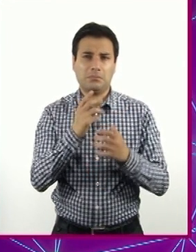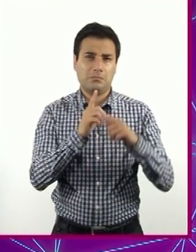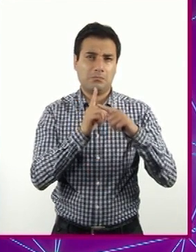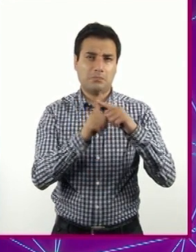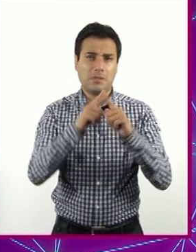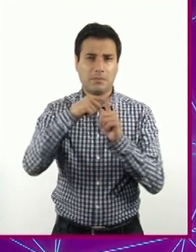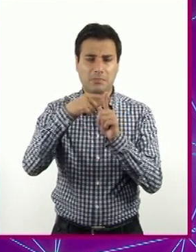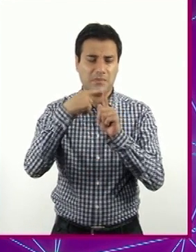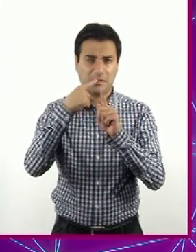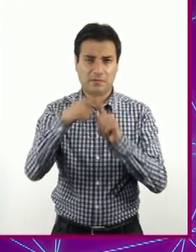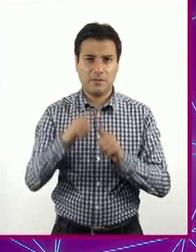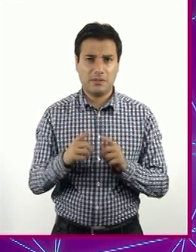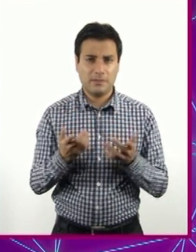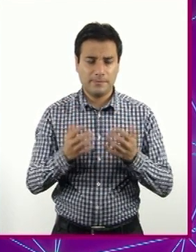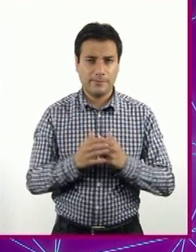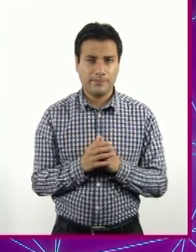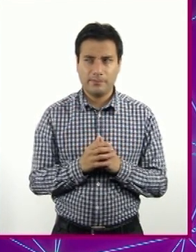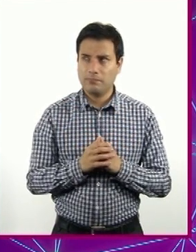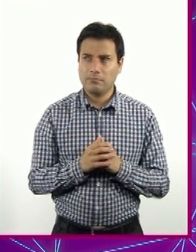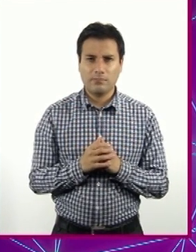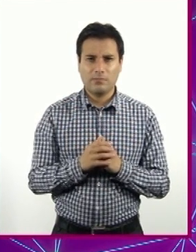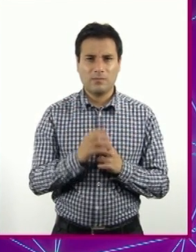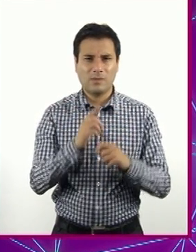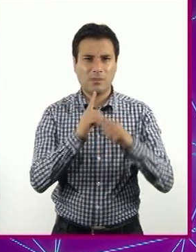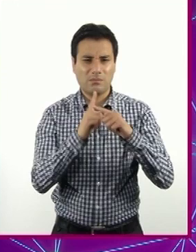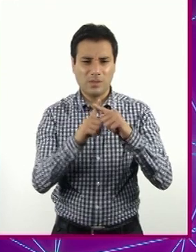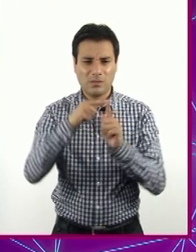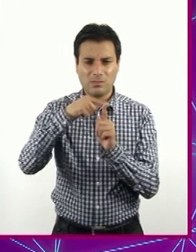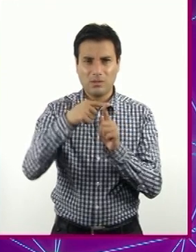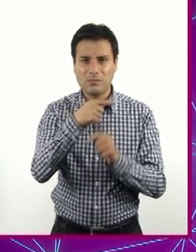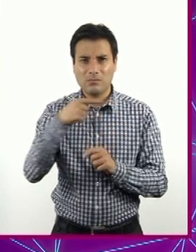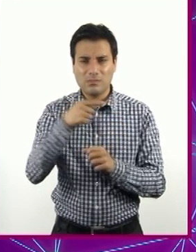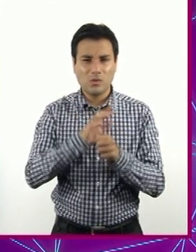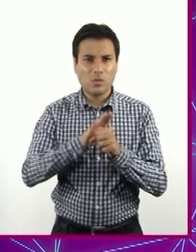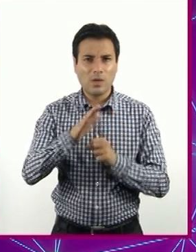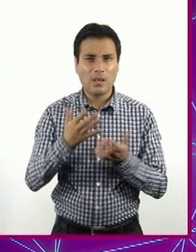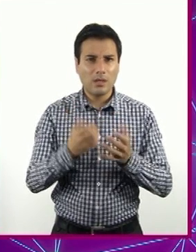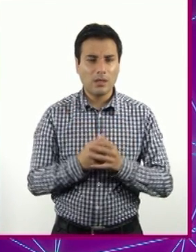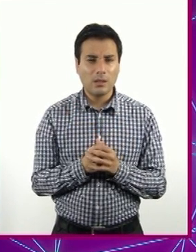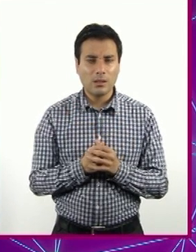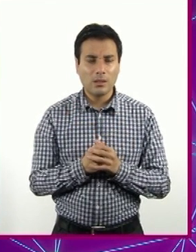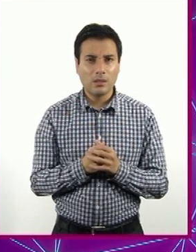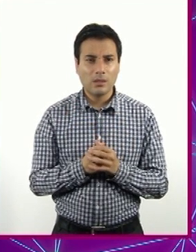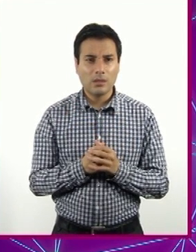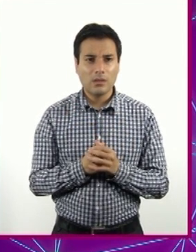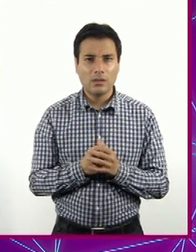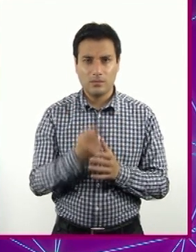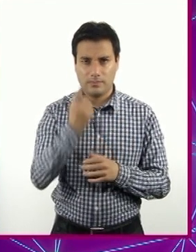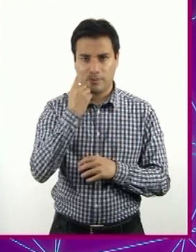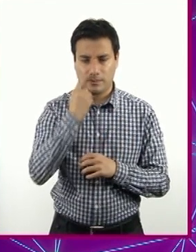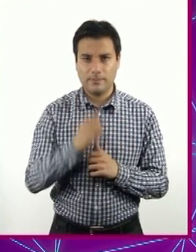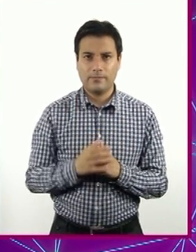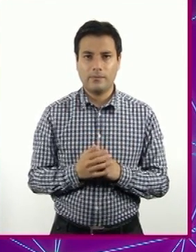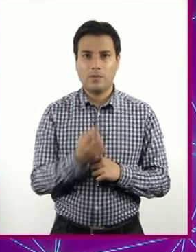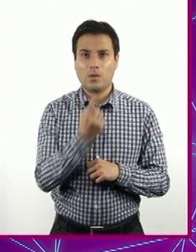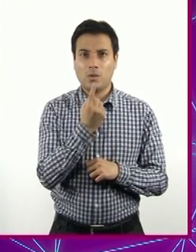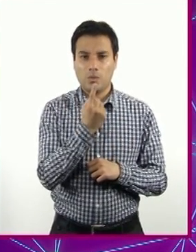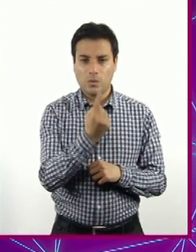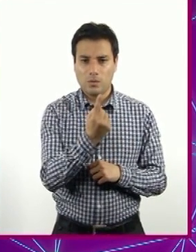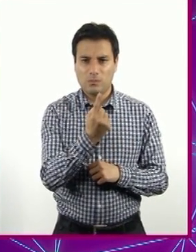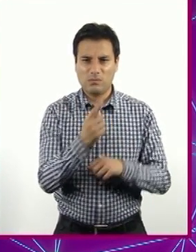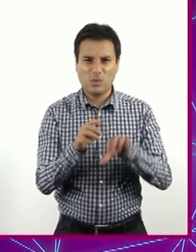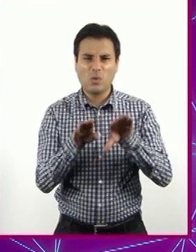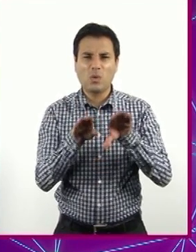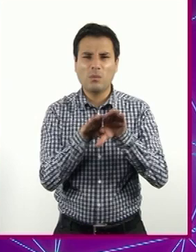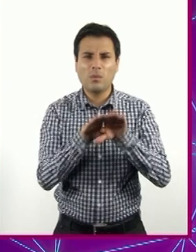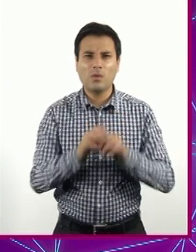operación, pero ¿qué operación aplico a la posición 1 para obtener 1?